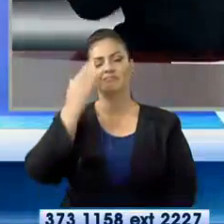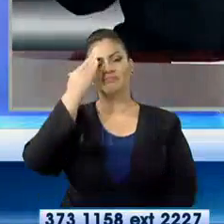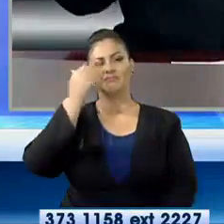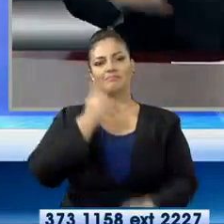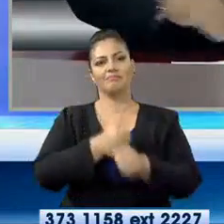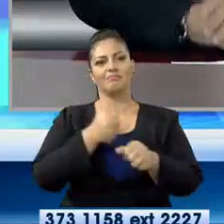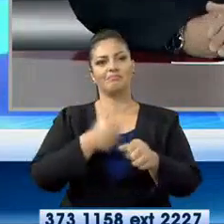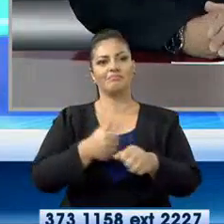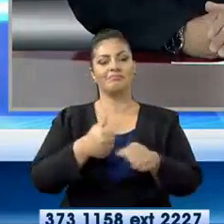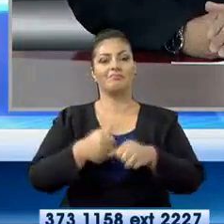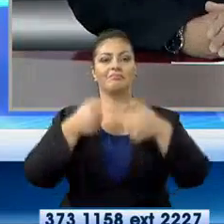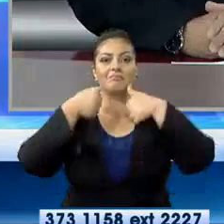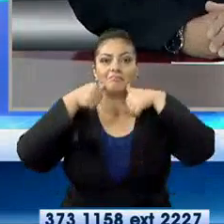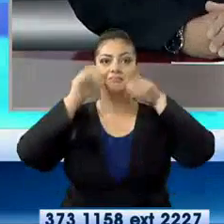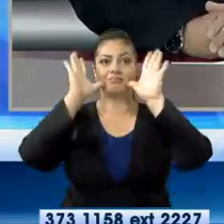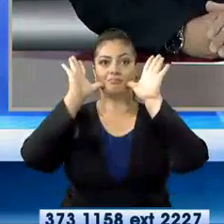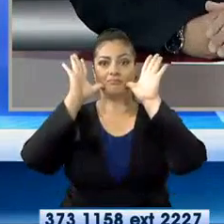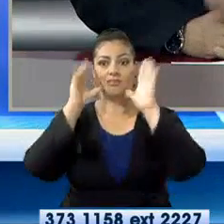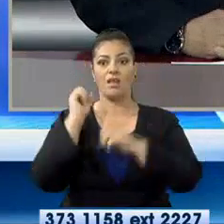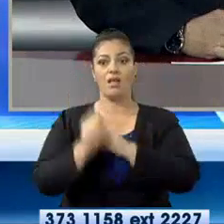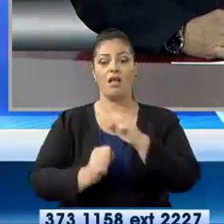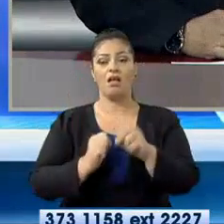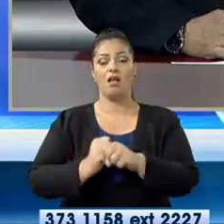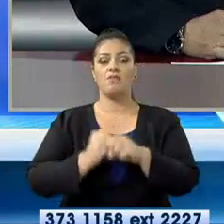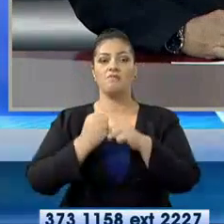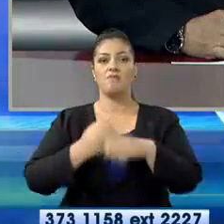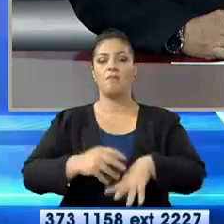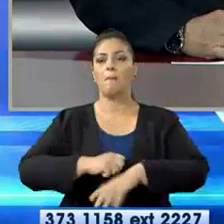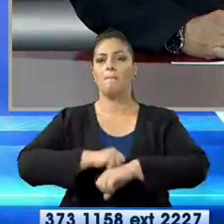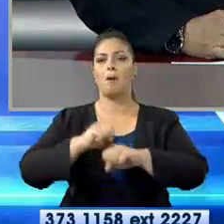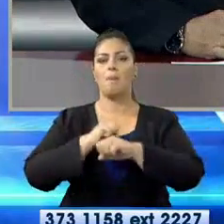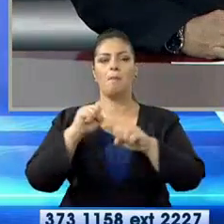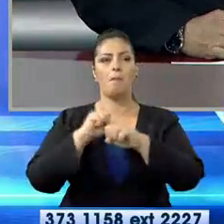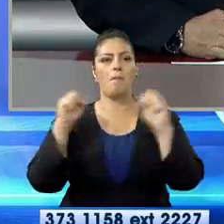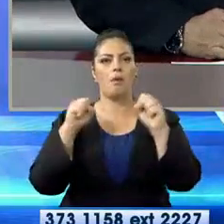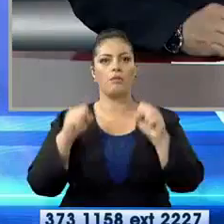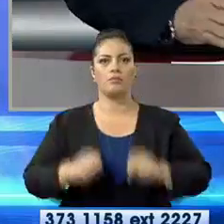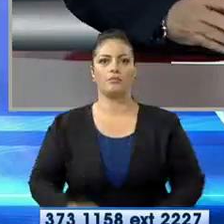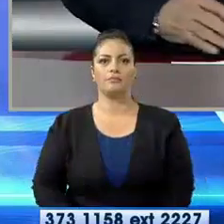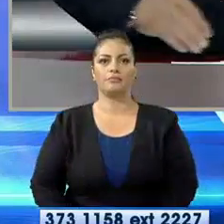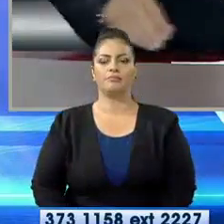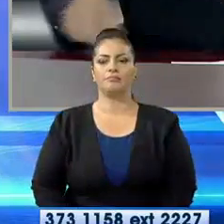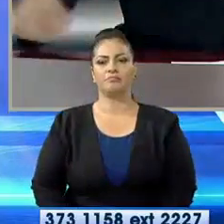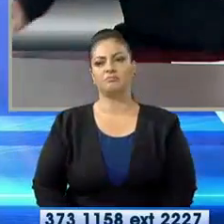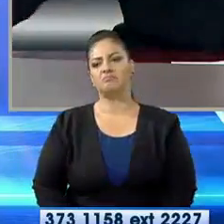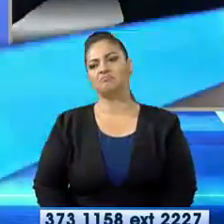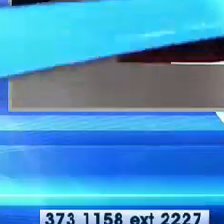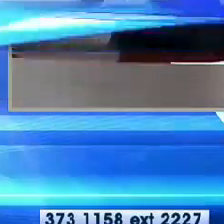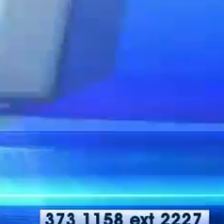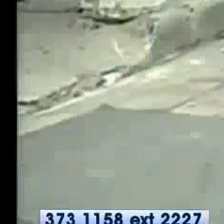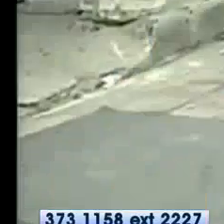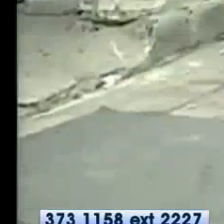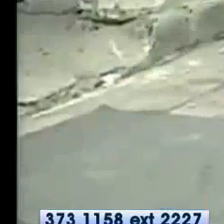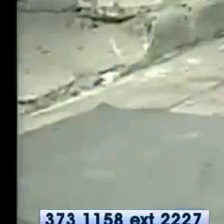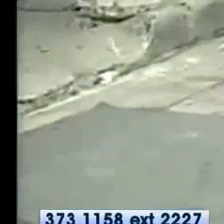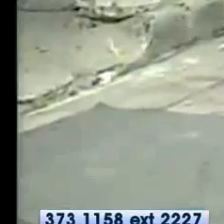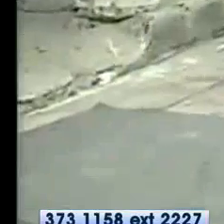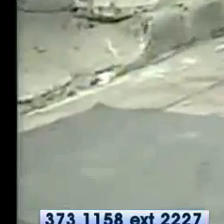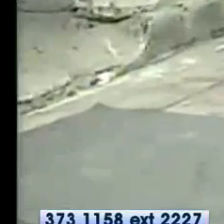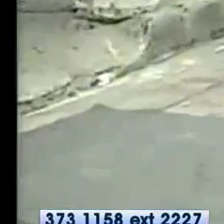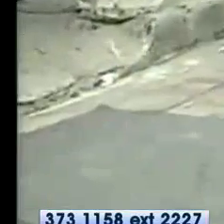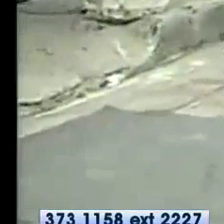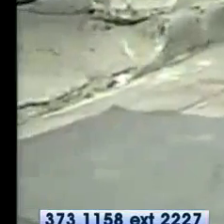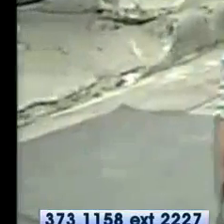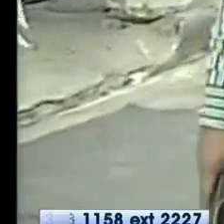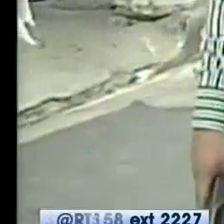finalizar el año. Ya nos enrumbamos a culminar este 2016 con todo lo bueno, con todo lo malo, pero un aprendizaje de vida que es lo importante. Me